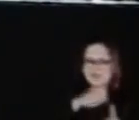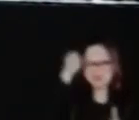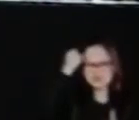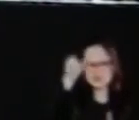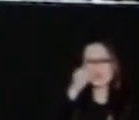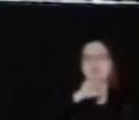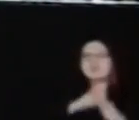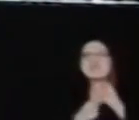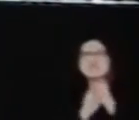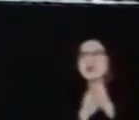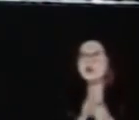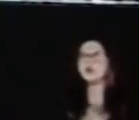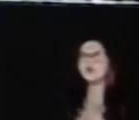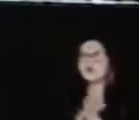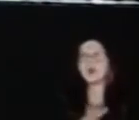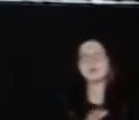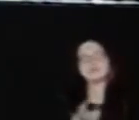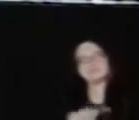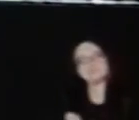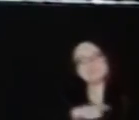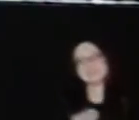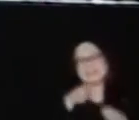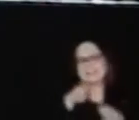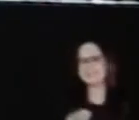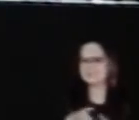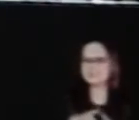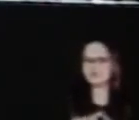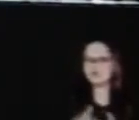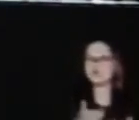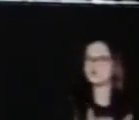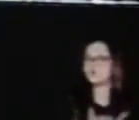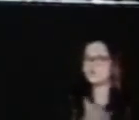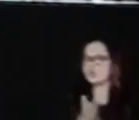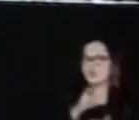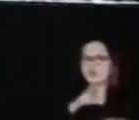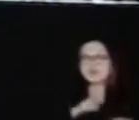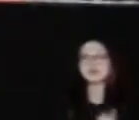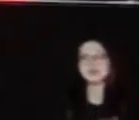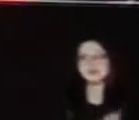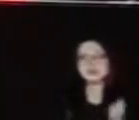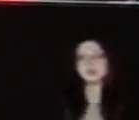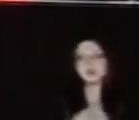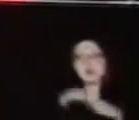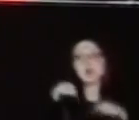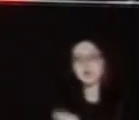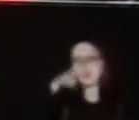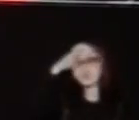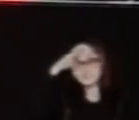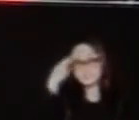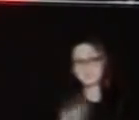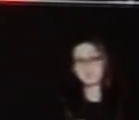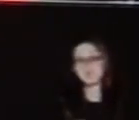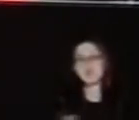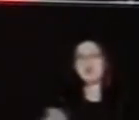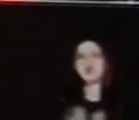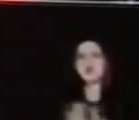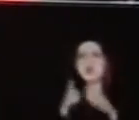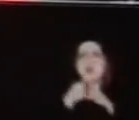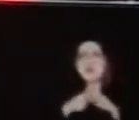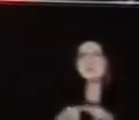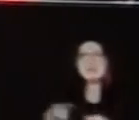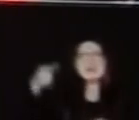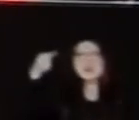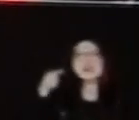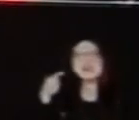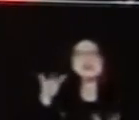sustentan en la convicción de que la crisis de México se originó